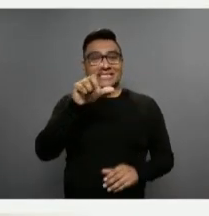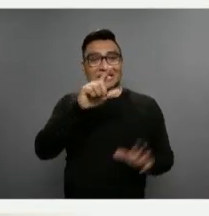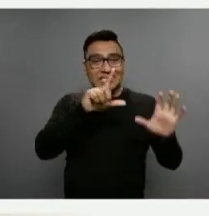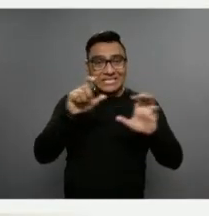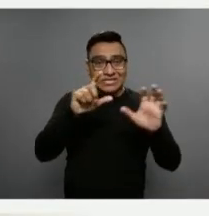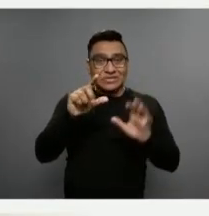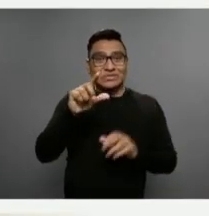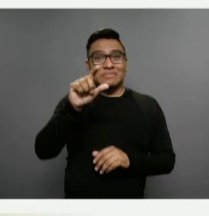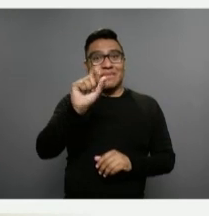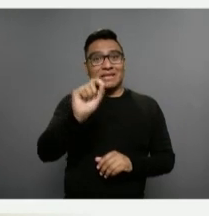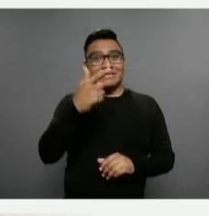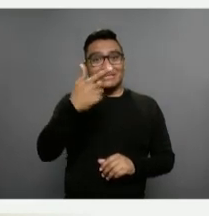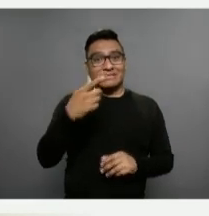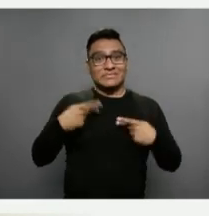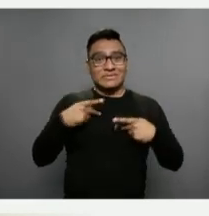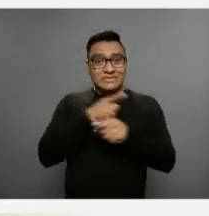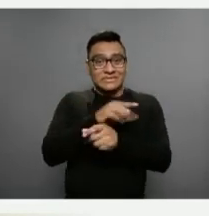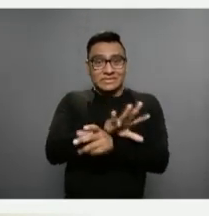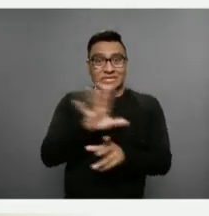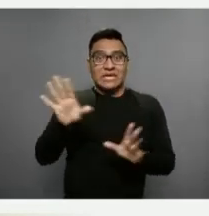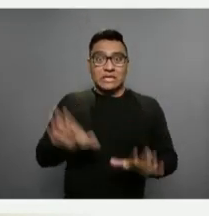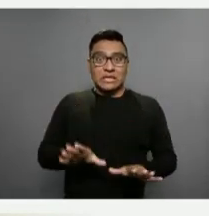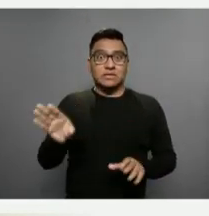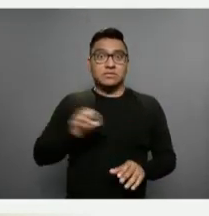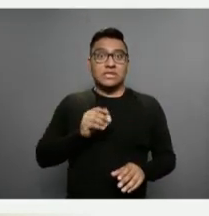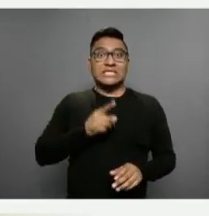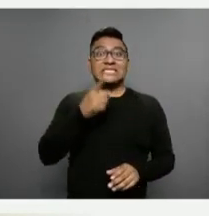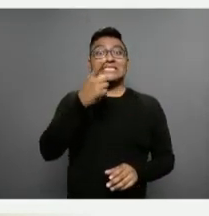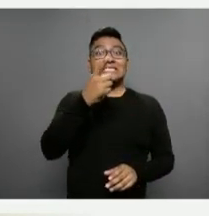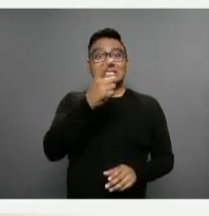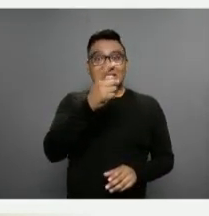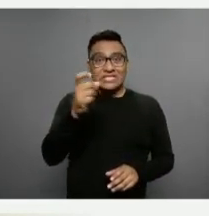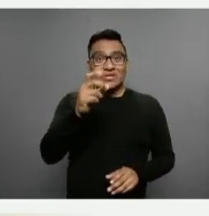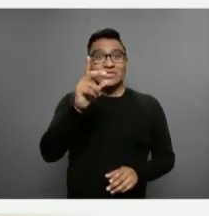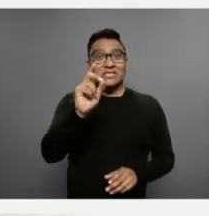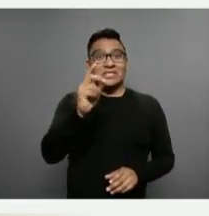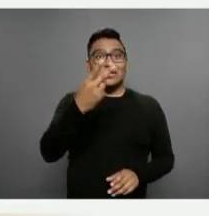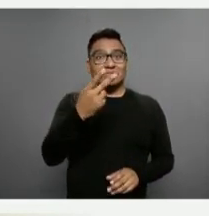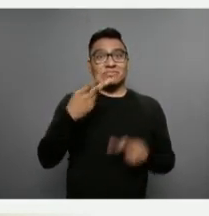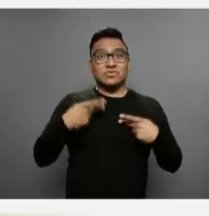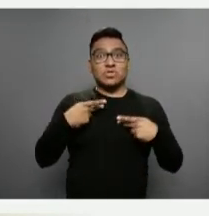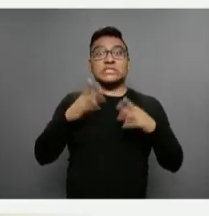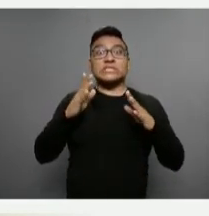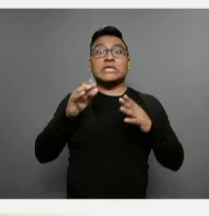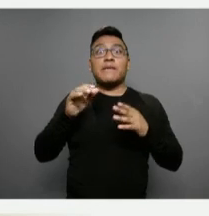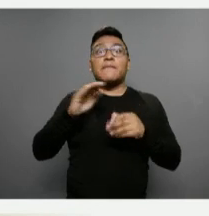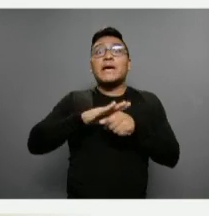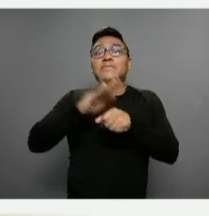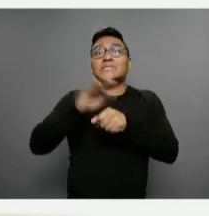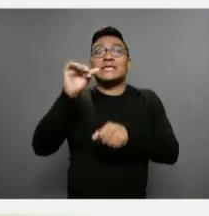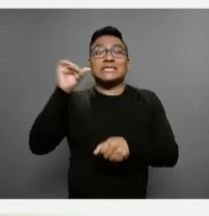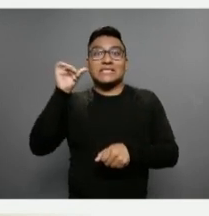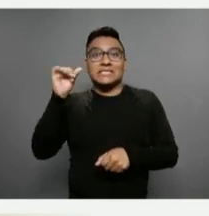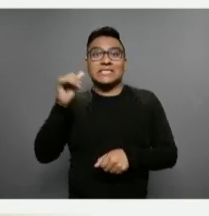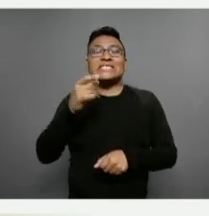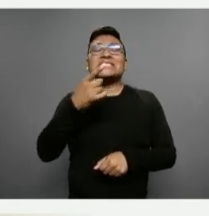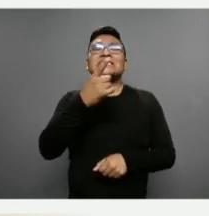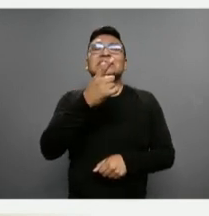confirmados de coronavirus en México. Esto significa 132 casos más que ayer cuando teníamos 585. ¿Cuántos